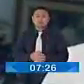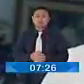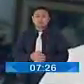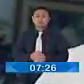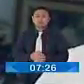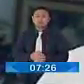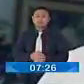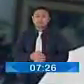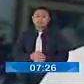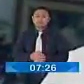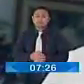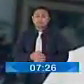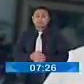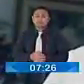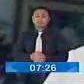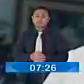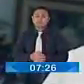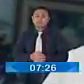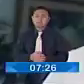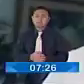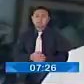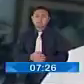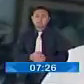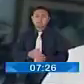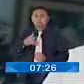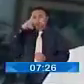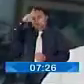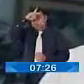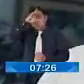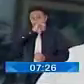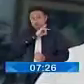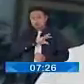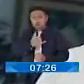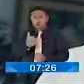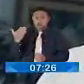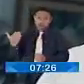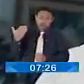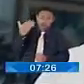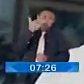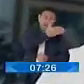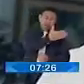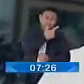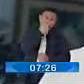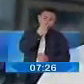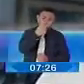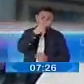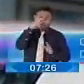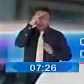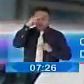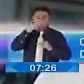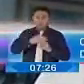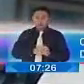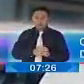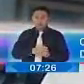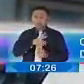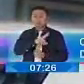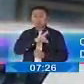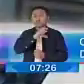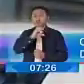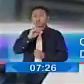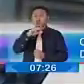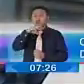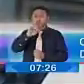área entre Perú y Chile, y leía noticias que se encuentran fuera de las 200 millas de